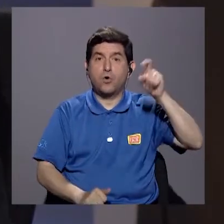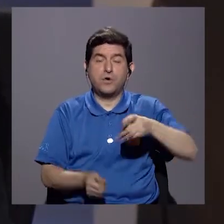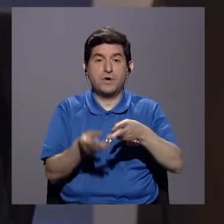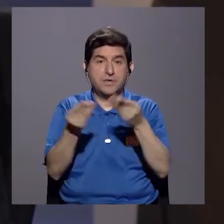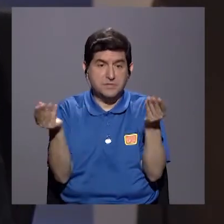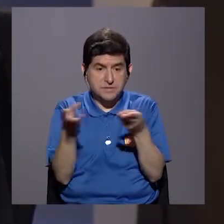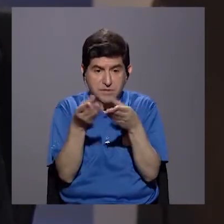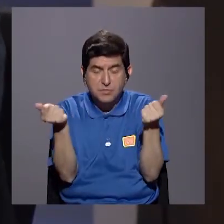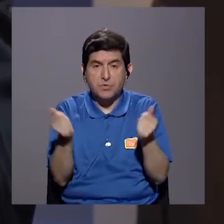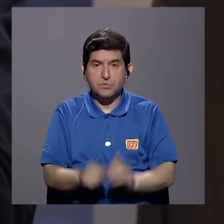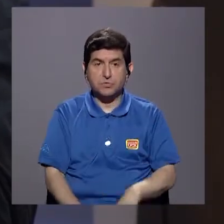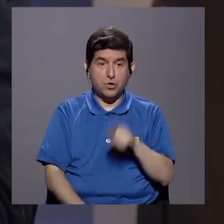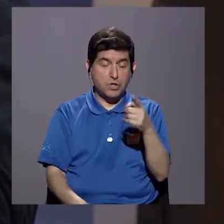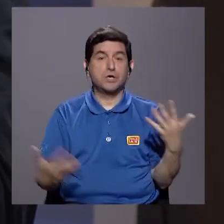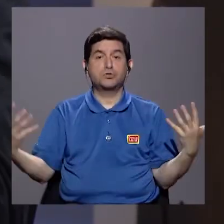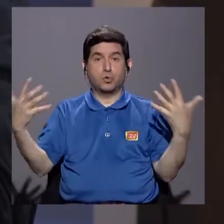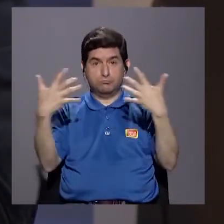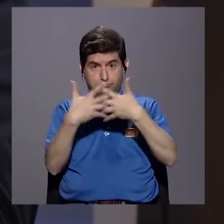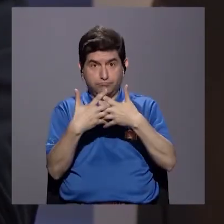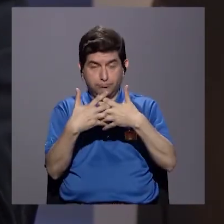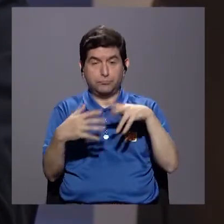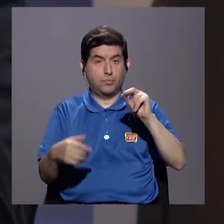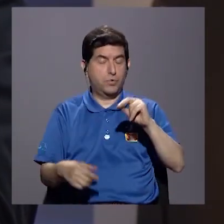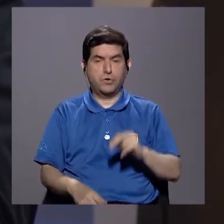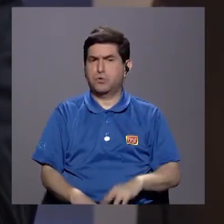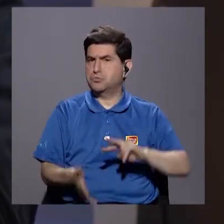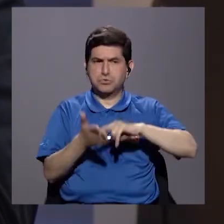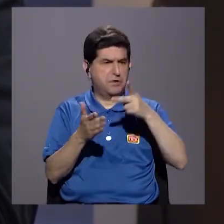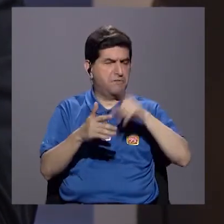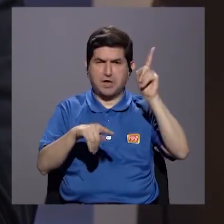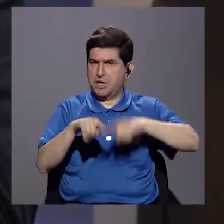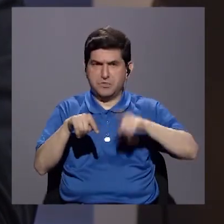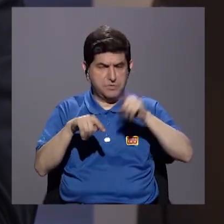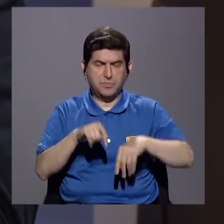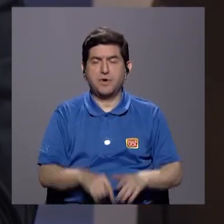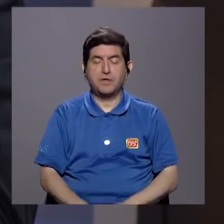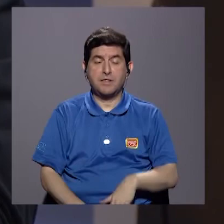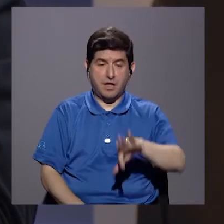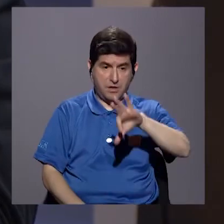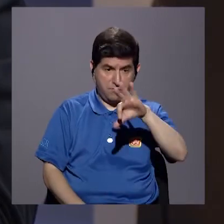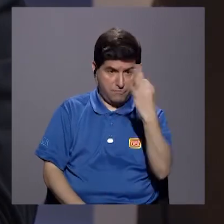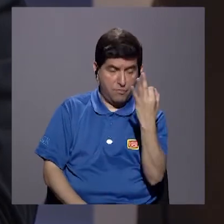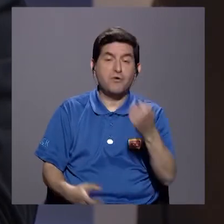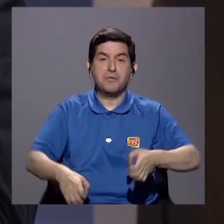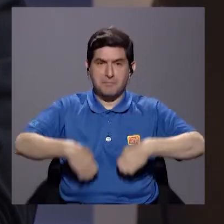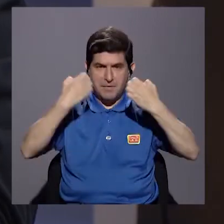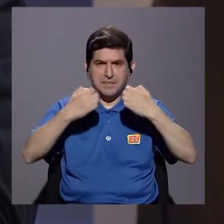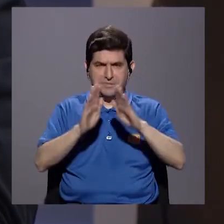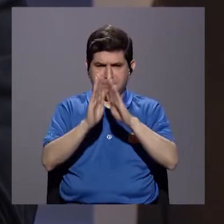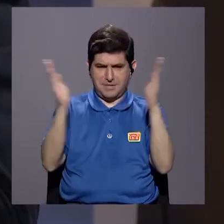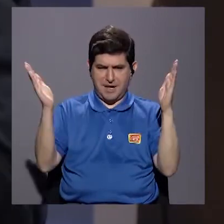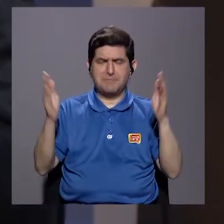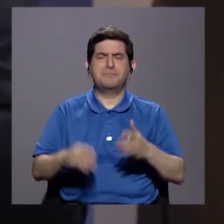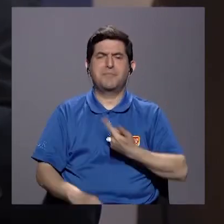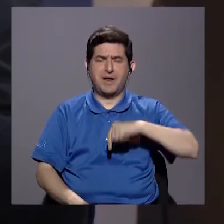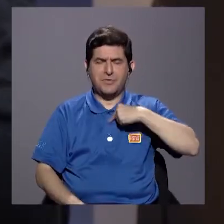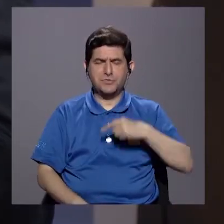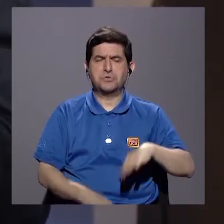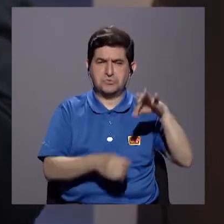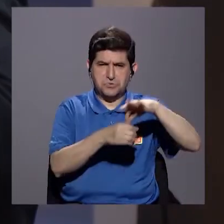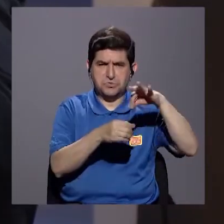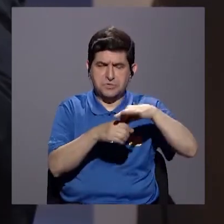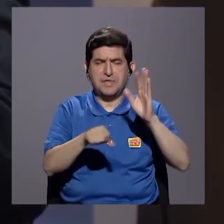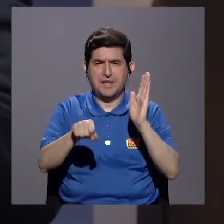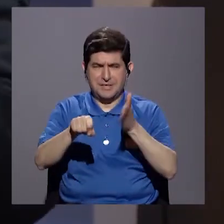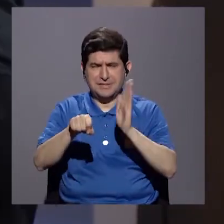con la necesidad de producir. Y eso es compatible, no son incompatibles. Hay que encontrar formas, ¿verdad?, de cómo entonces ampliamos la frontera